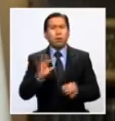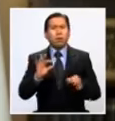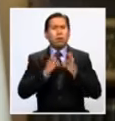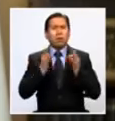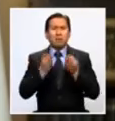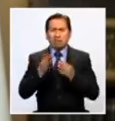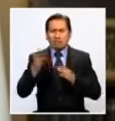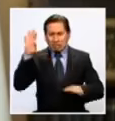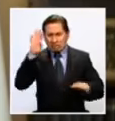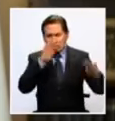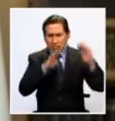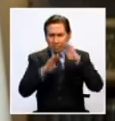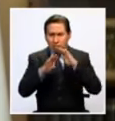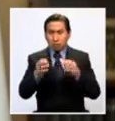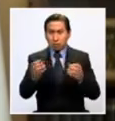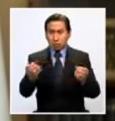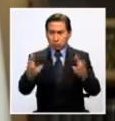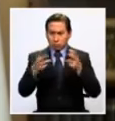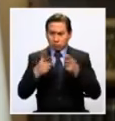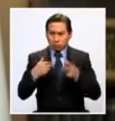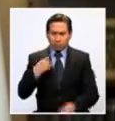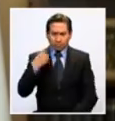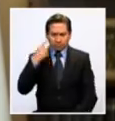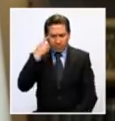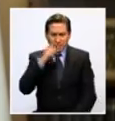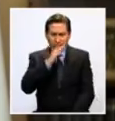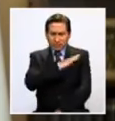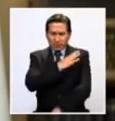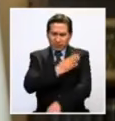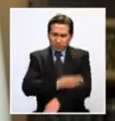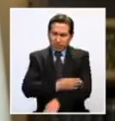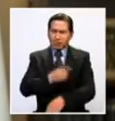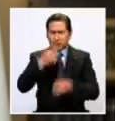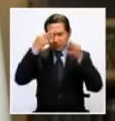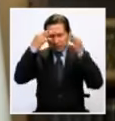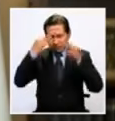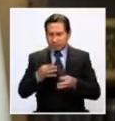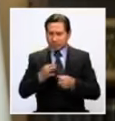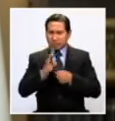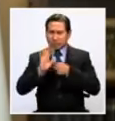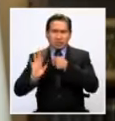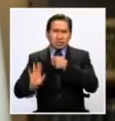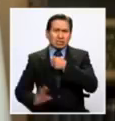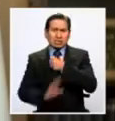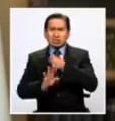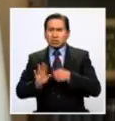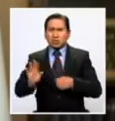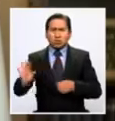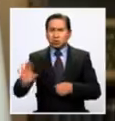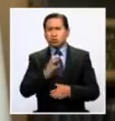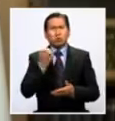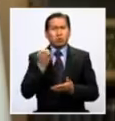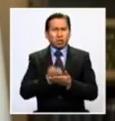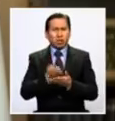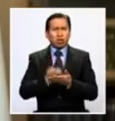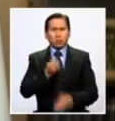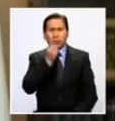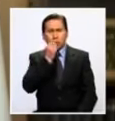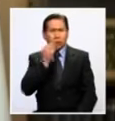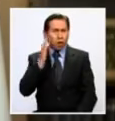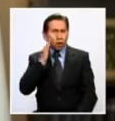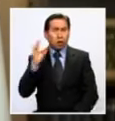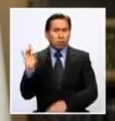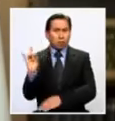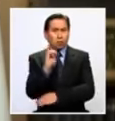me llena de fuerza y firmeza para impulsar y defender con todo la economía de los hogares bolivianos. Y